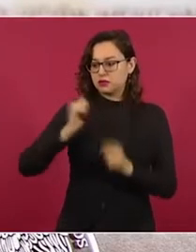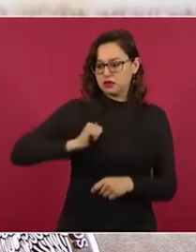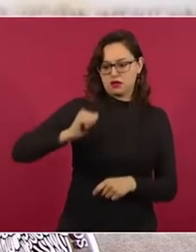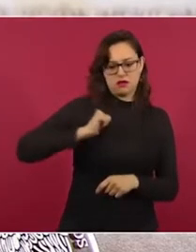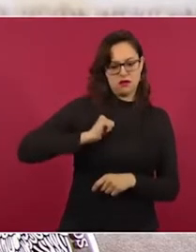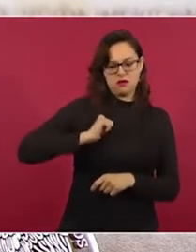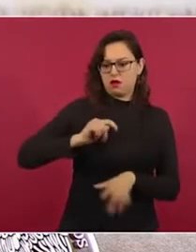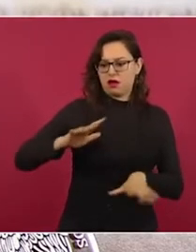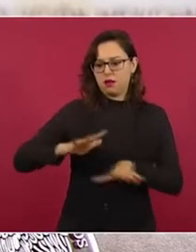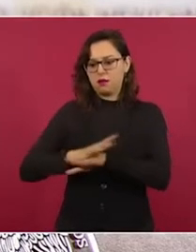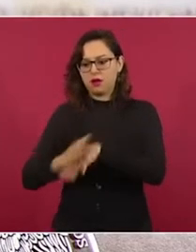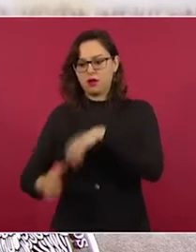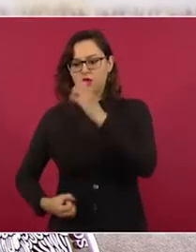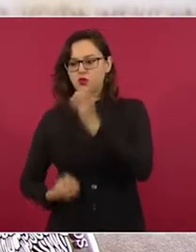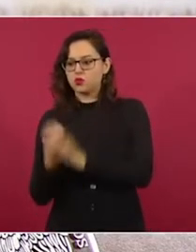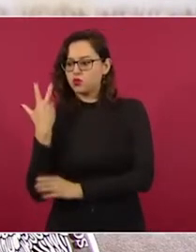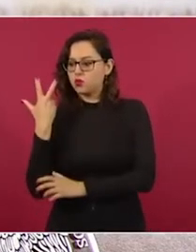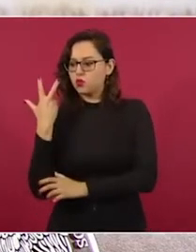implica disminuir